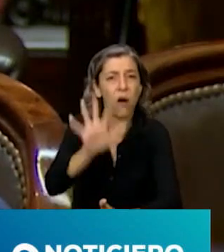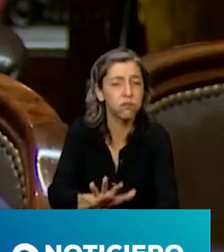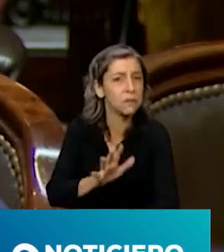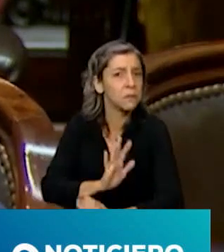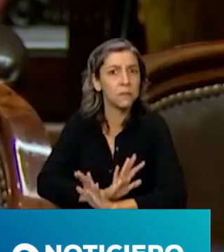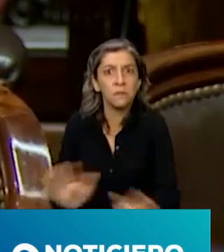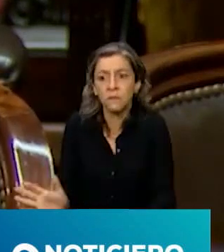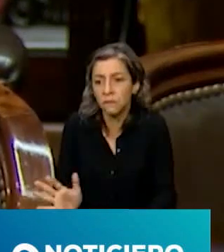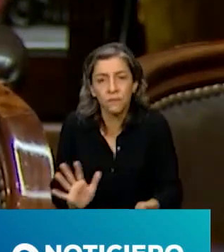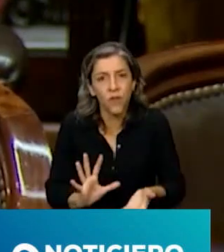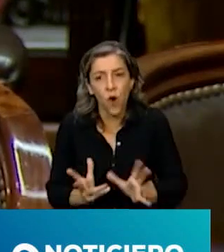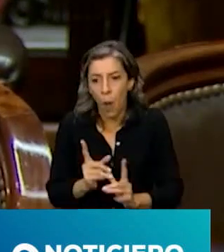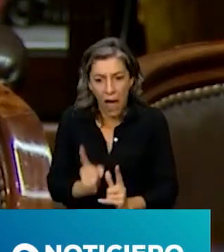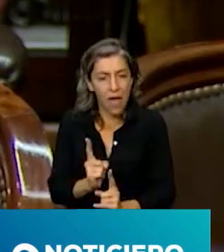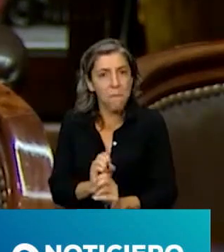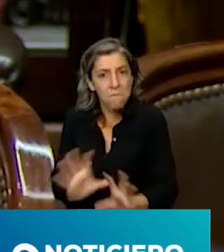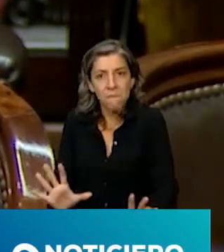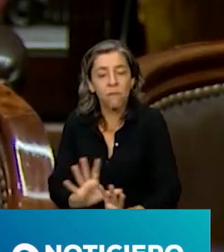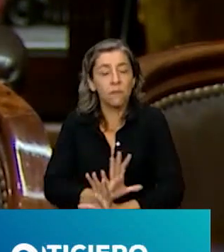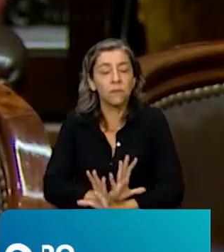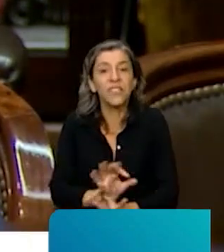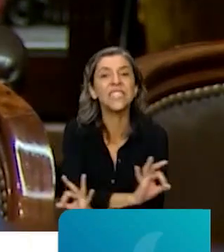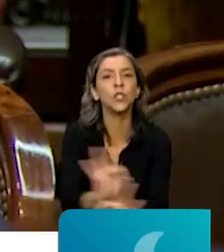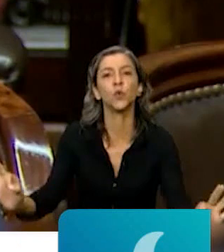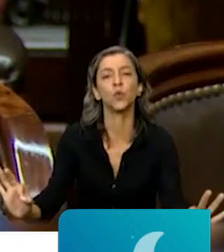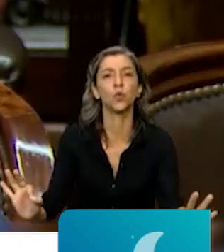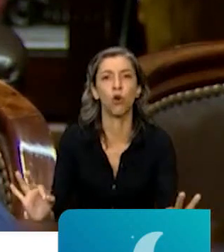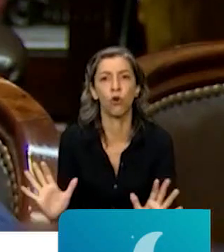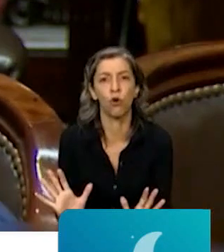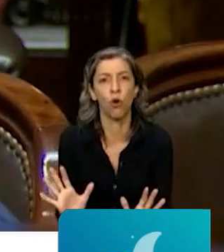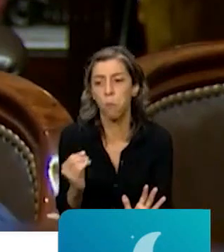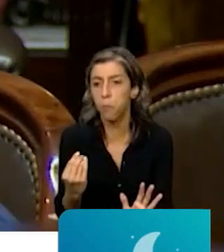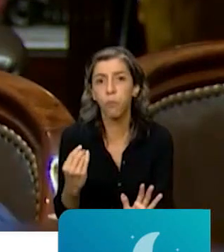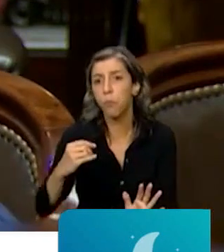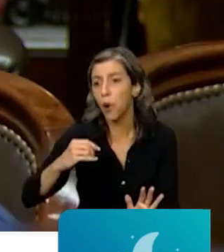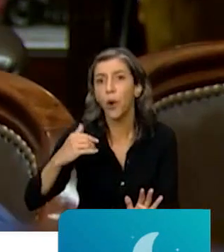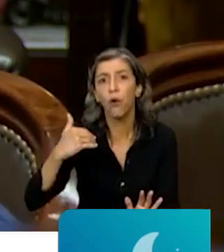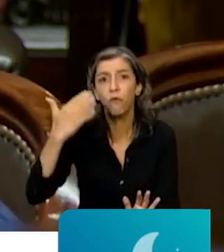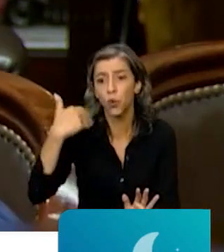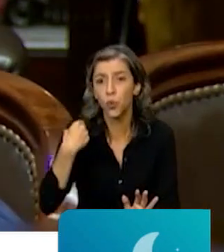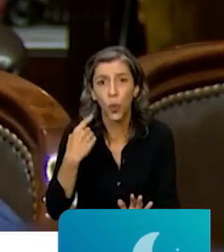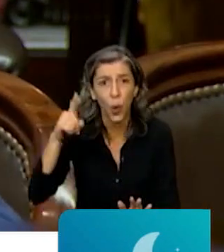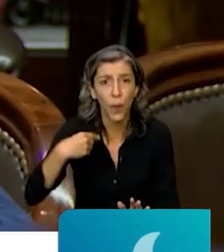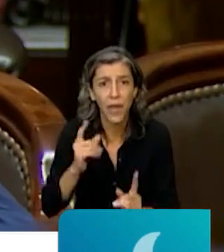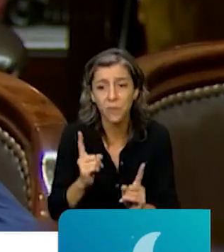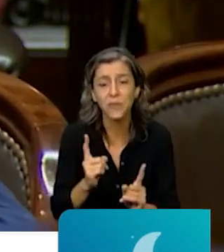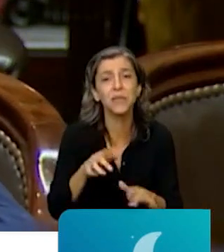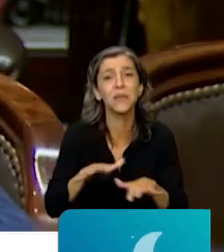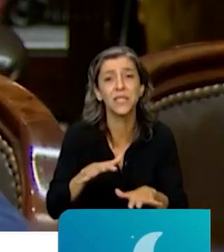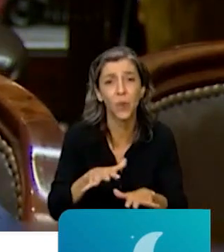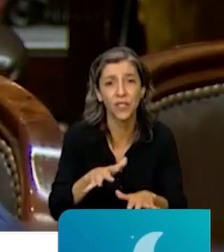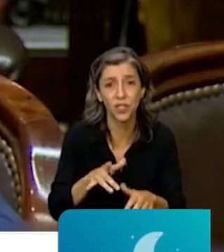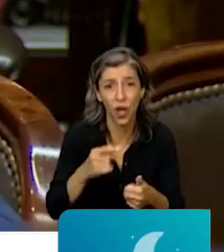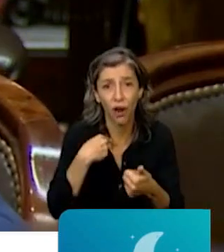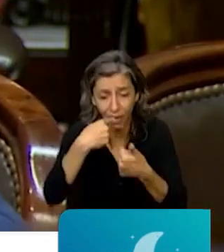y ningún maltrato que termine, como en el caso de todos estos niños de varias provincias, pero se repiten en